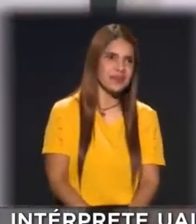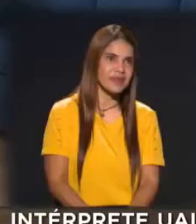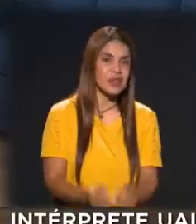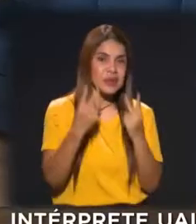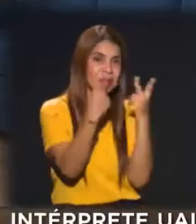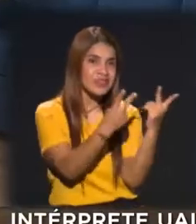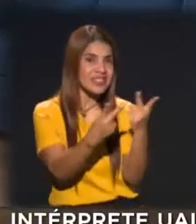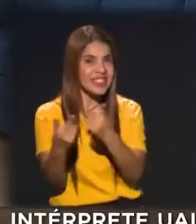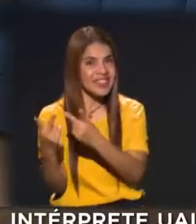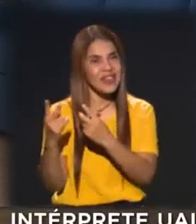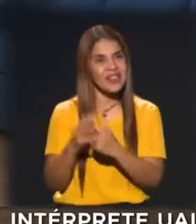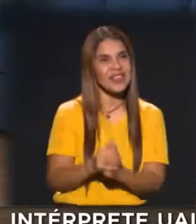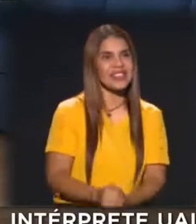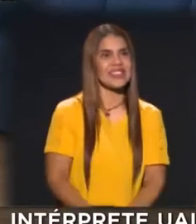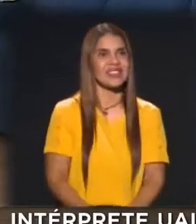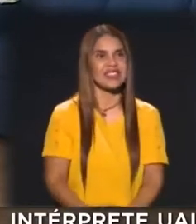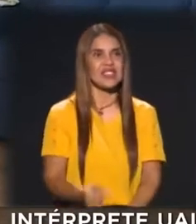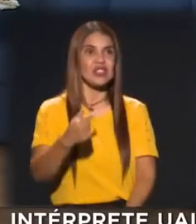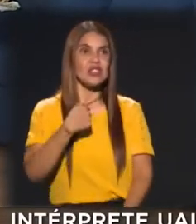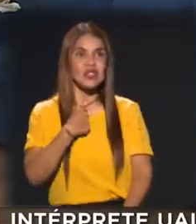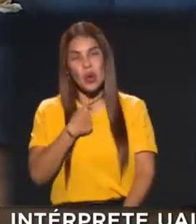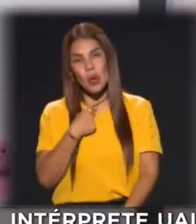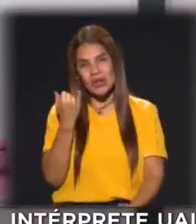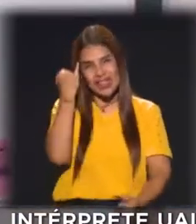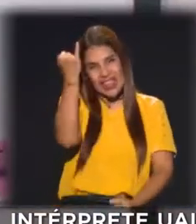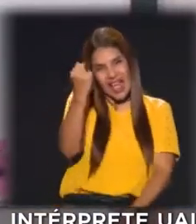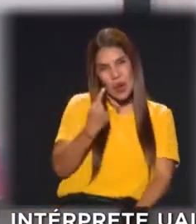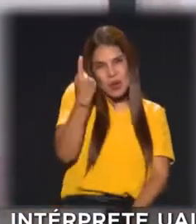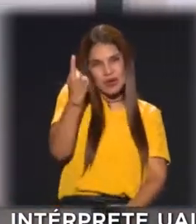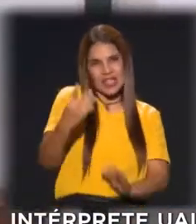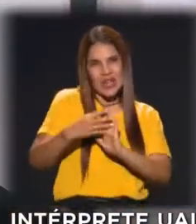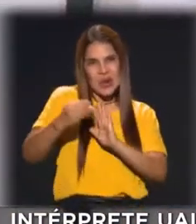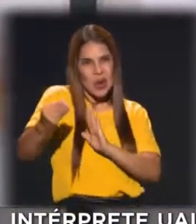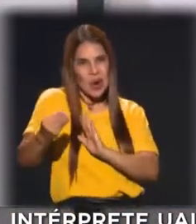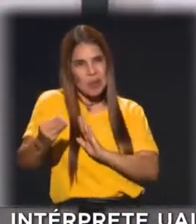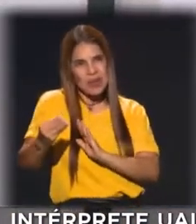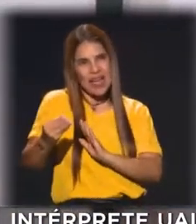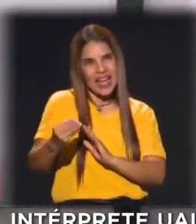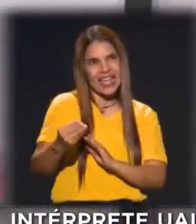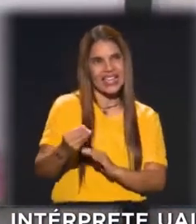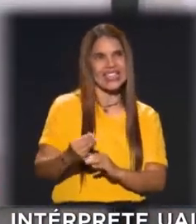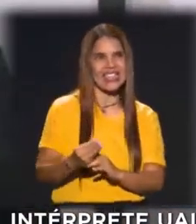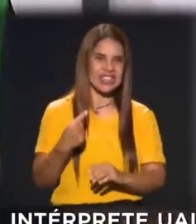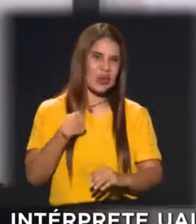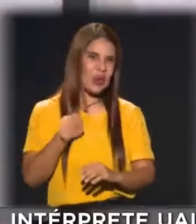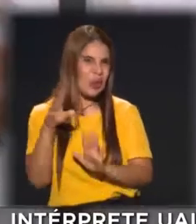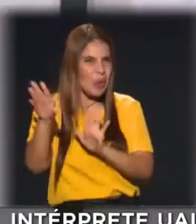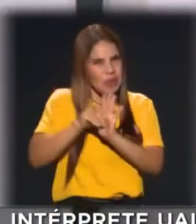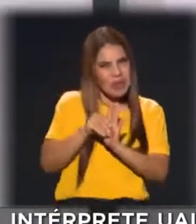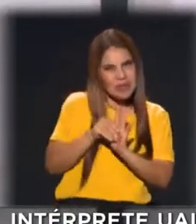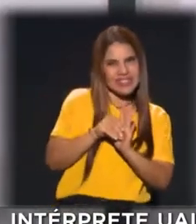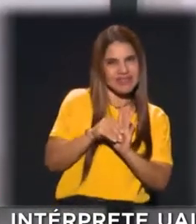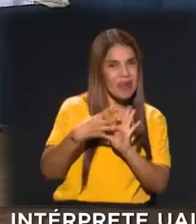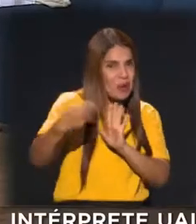Yo quiero ver. Yo hago uno. Usted me imita. Y luego usted hace uno. Y yo le imito.